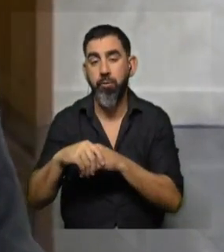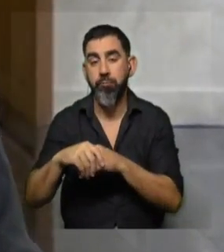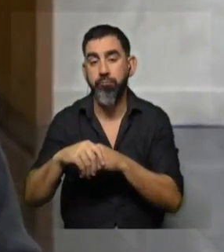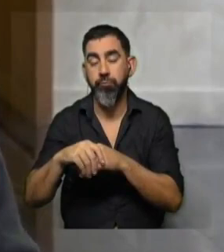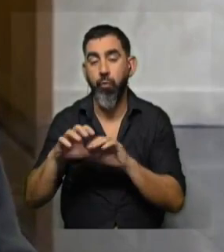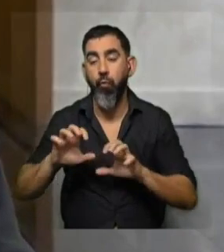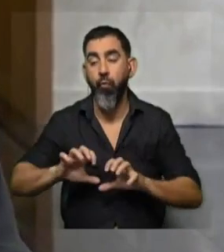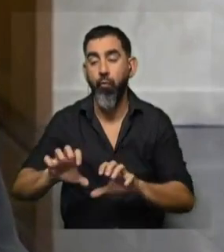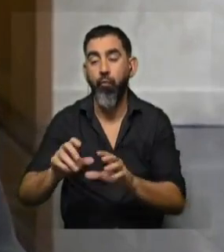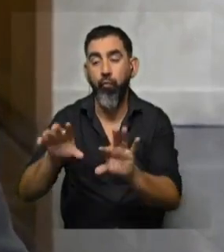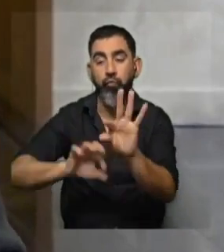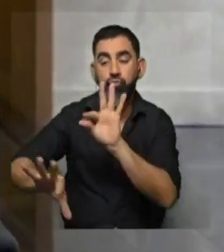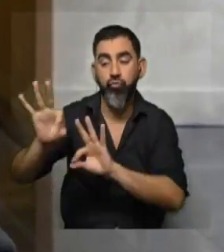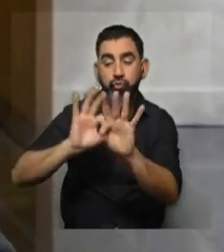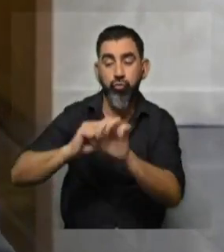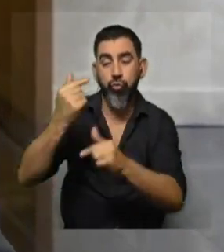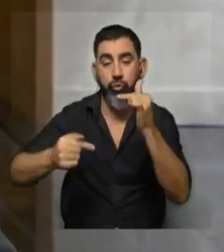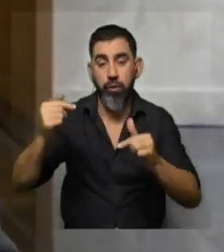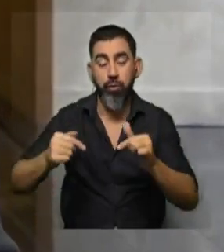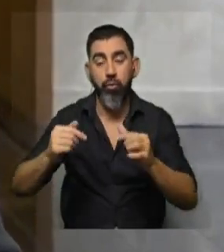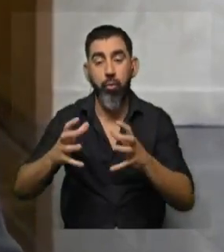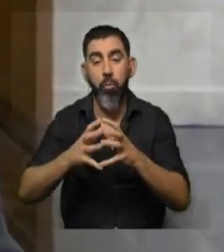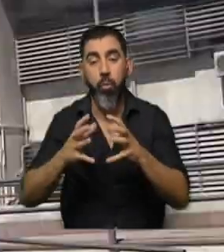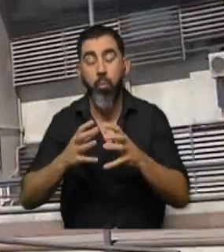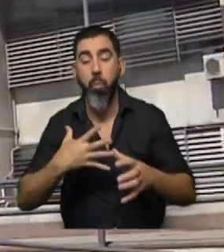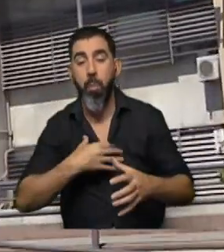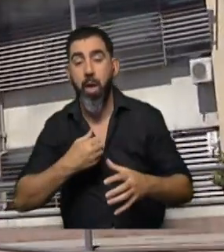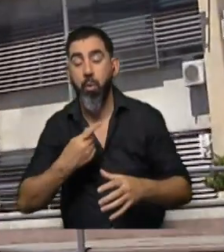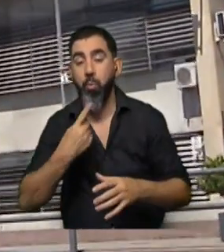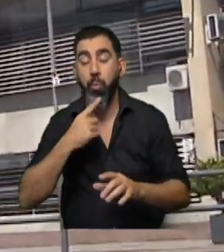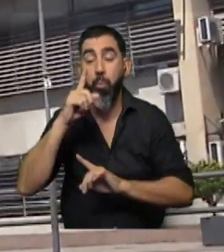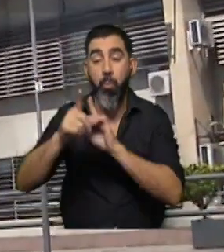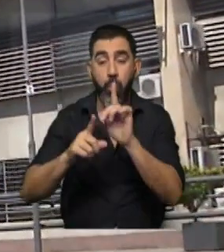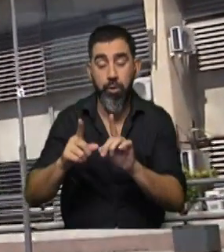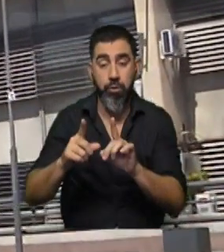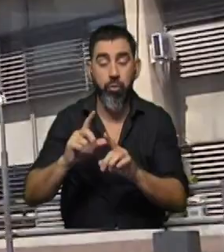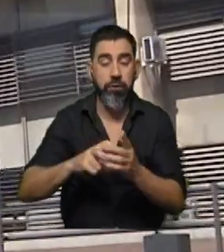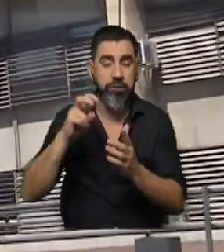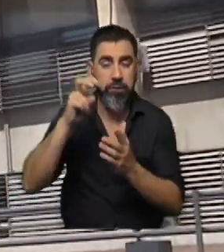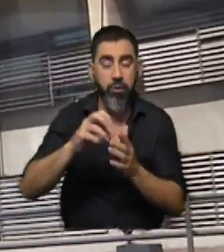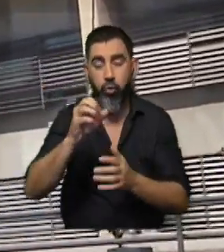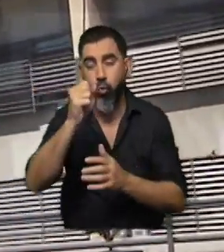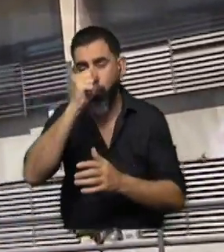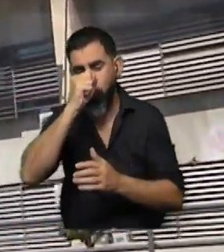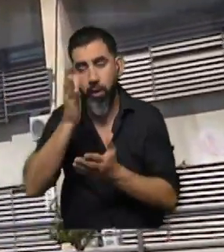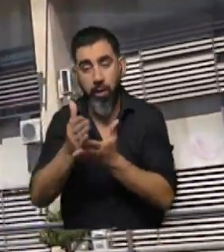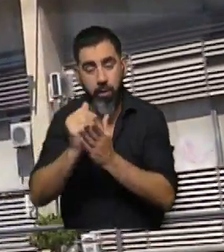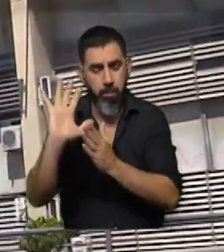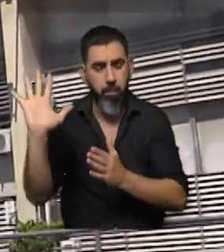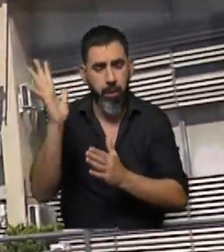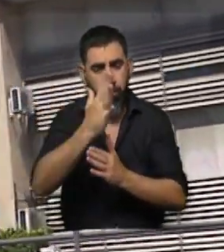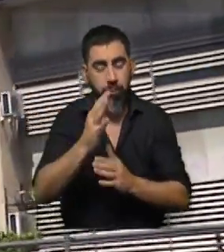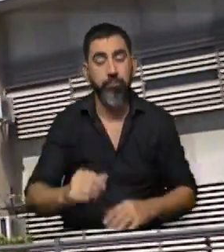ingresado integrante del partido Nacional de algunos lugares tanto de salto Florida algunos departamentos del interior